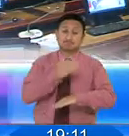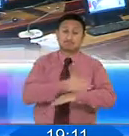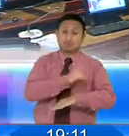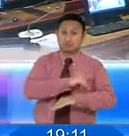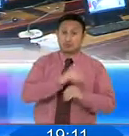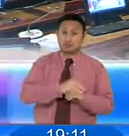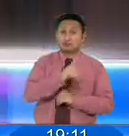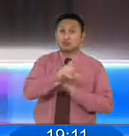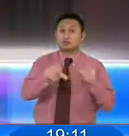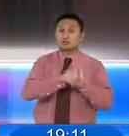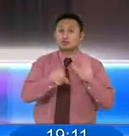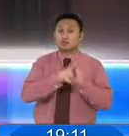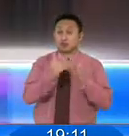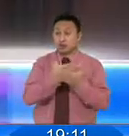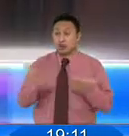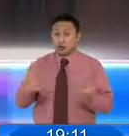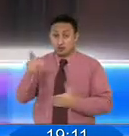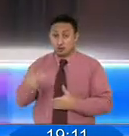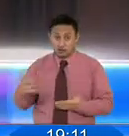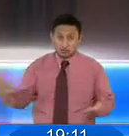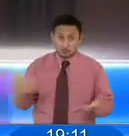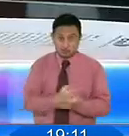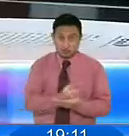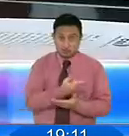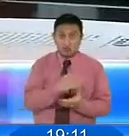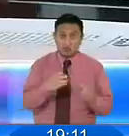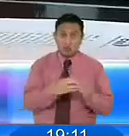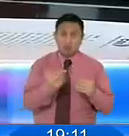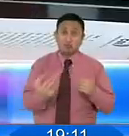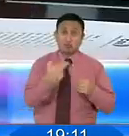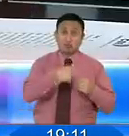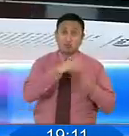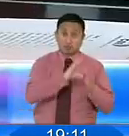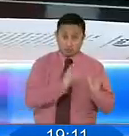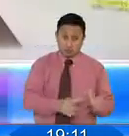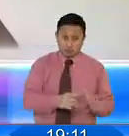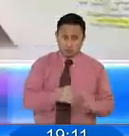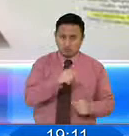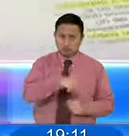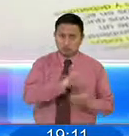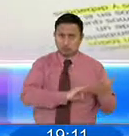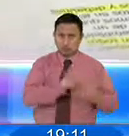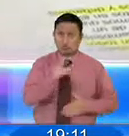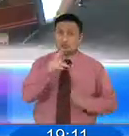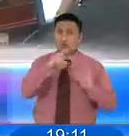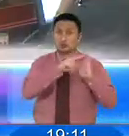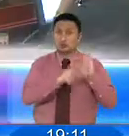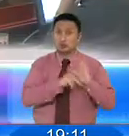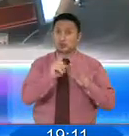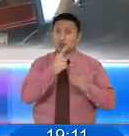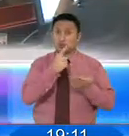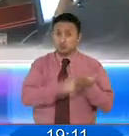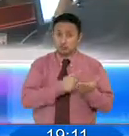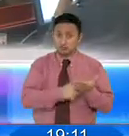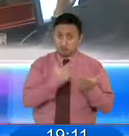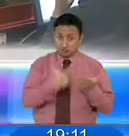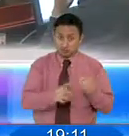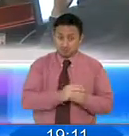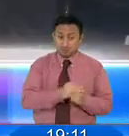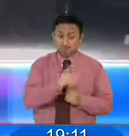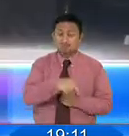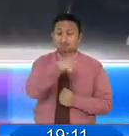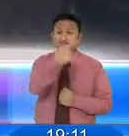la ley de extinción de dominio que se tramita en la comisión de participación ciudadana esta norma ya pasó el primer debate y se espera que en los próximos días